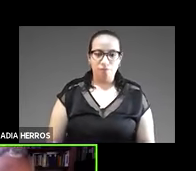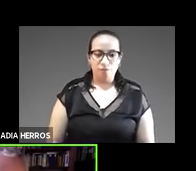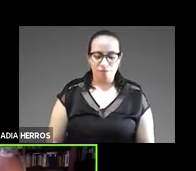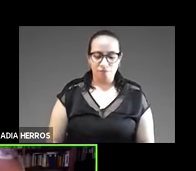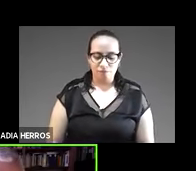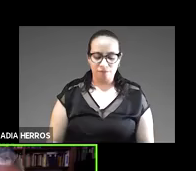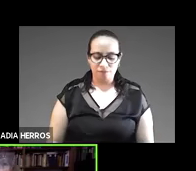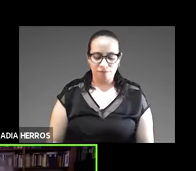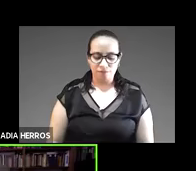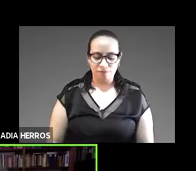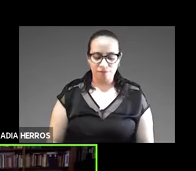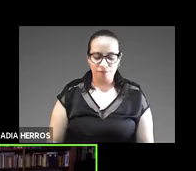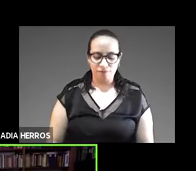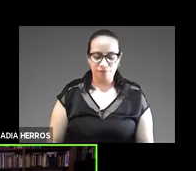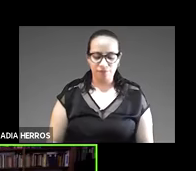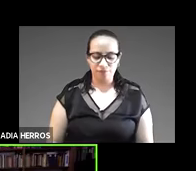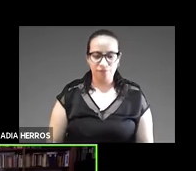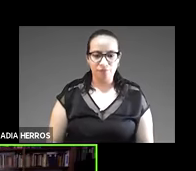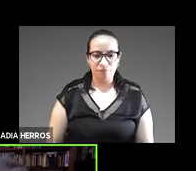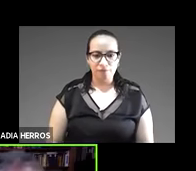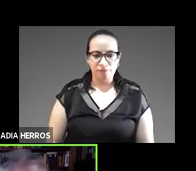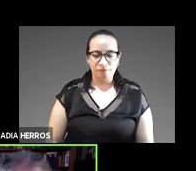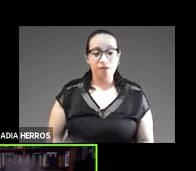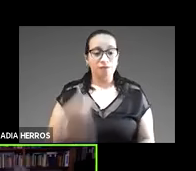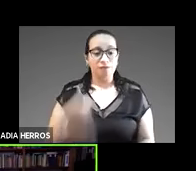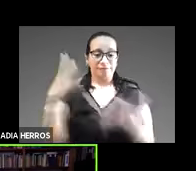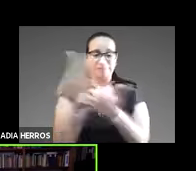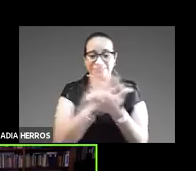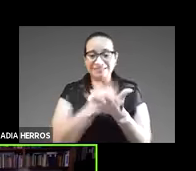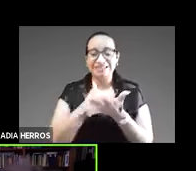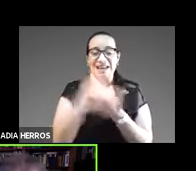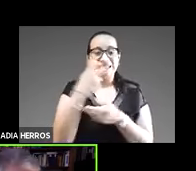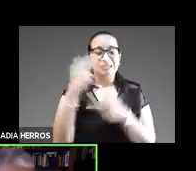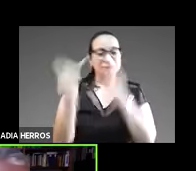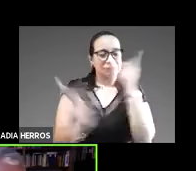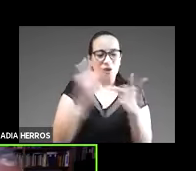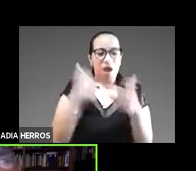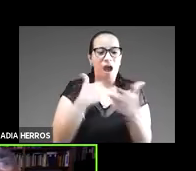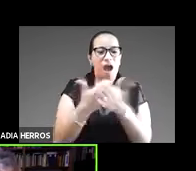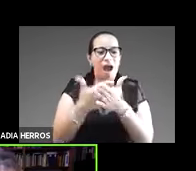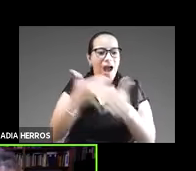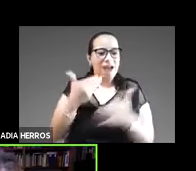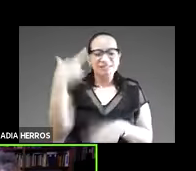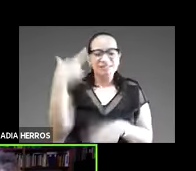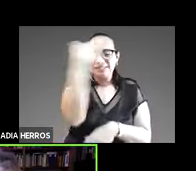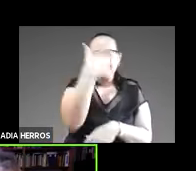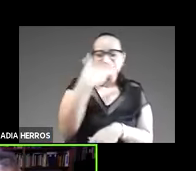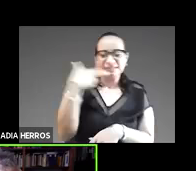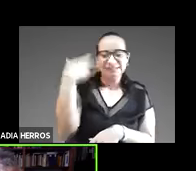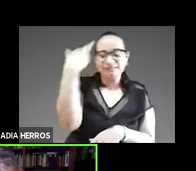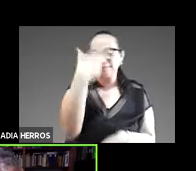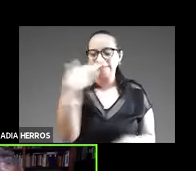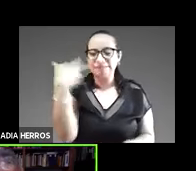le traía yo muchas ganas a esta pregunta desde que la revisé. Em,